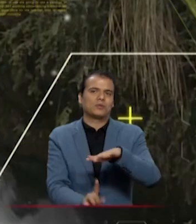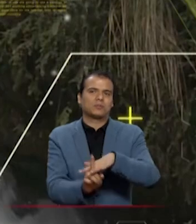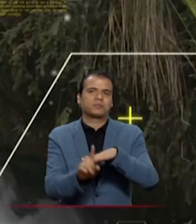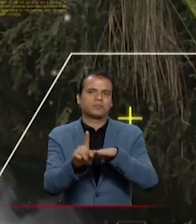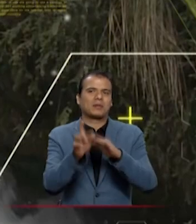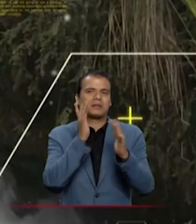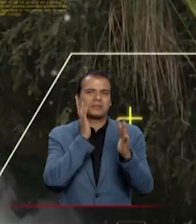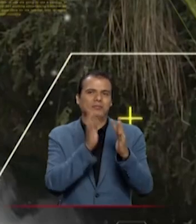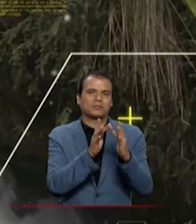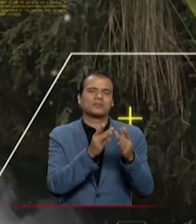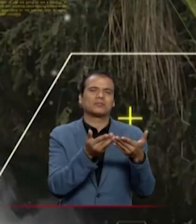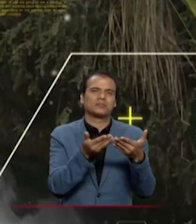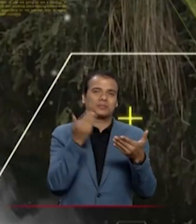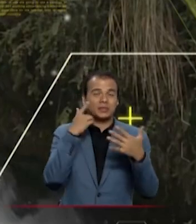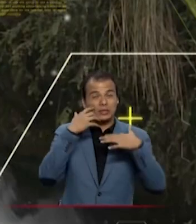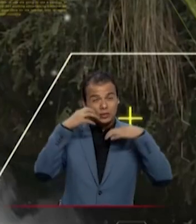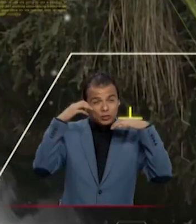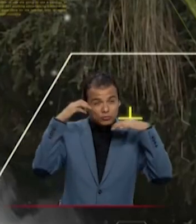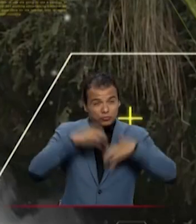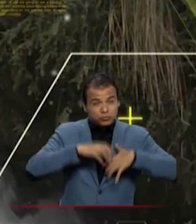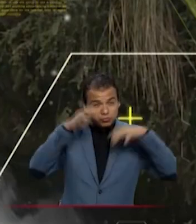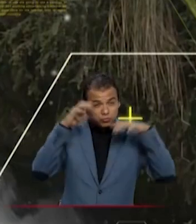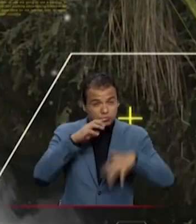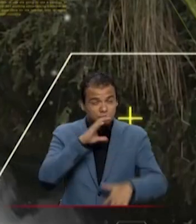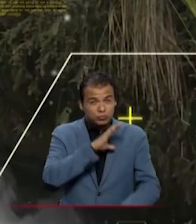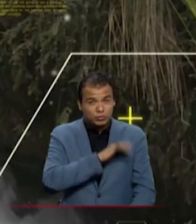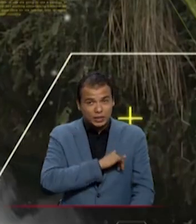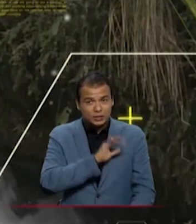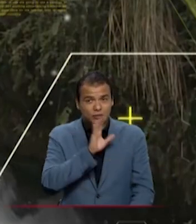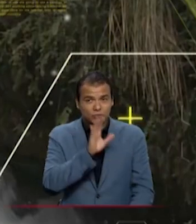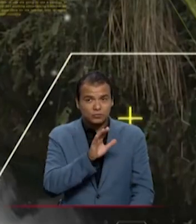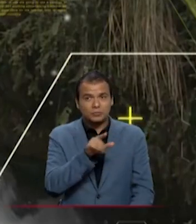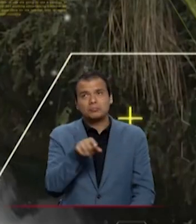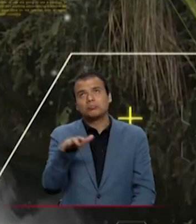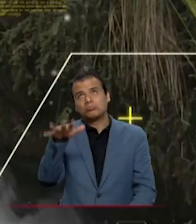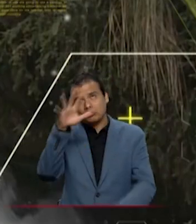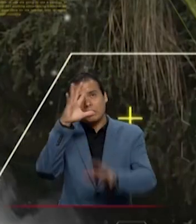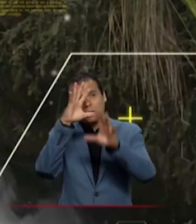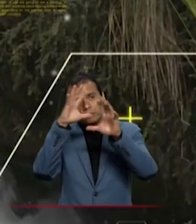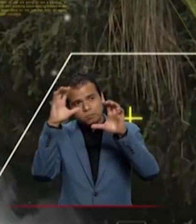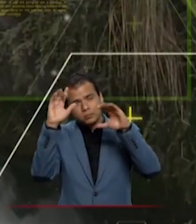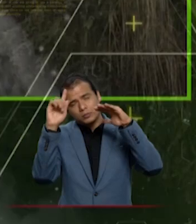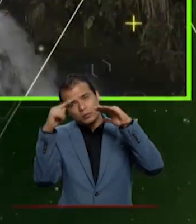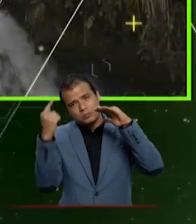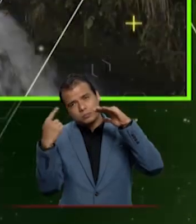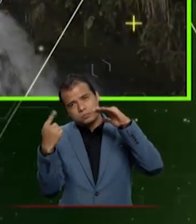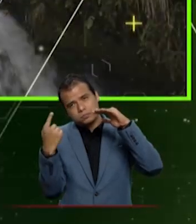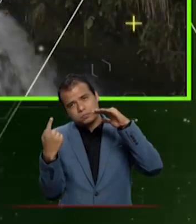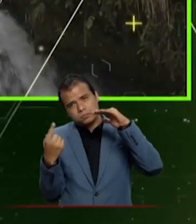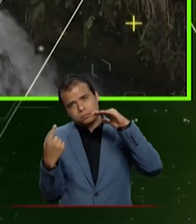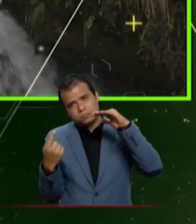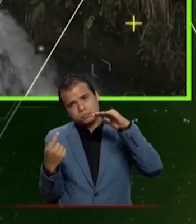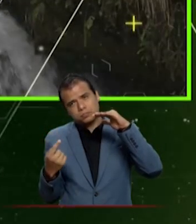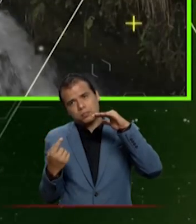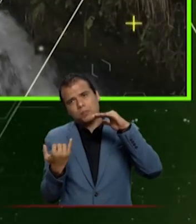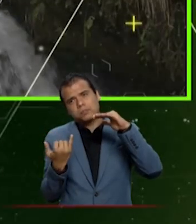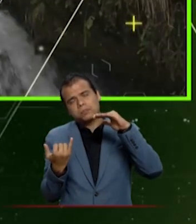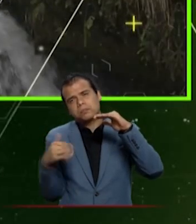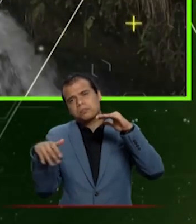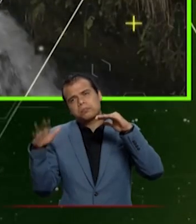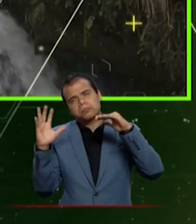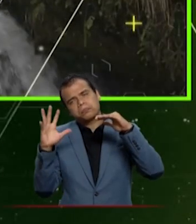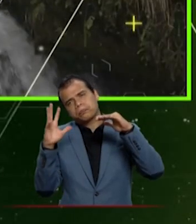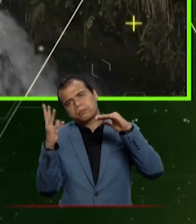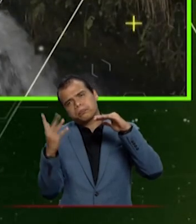gran tormenta que tuvimos la gran precipitación que tuvimos en Cali había mucha humedad y allí lo que se vio precisamente esa humedad eh